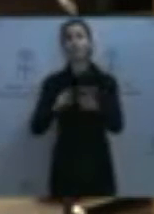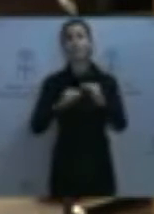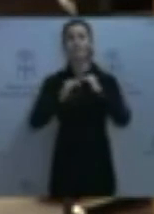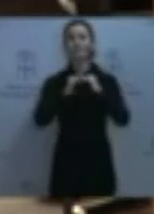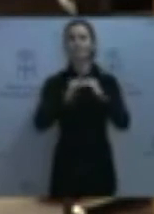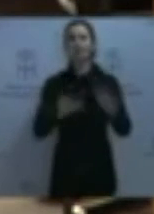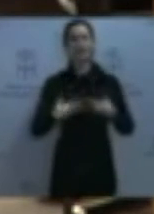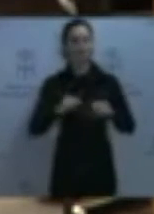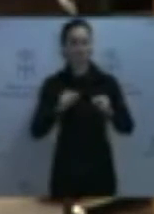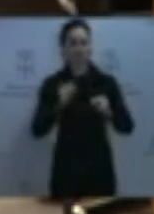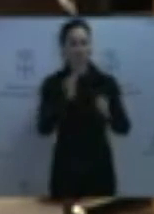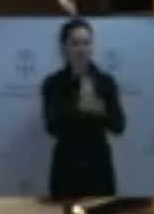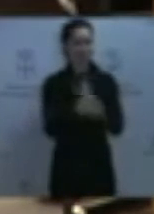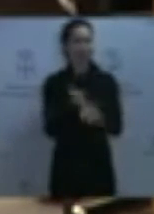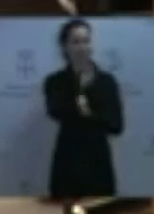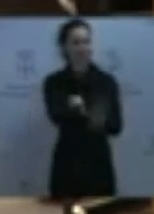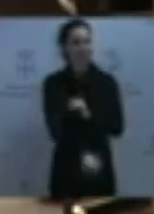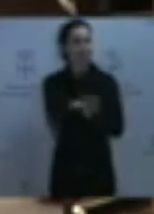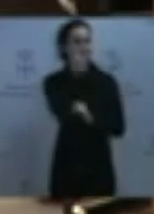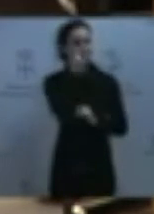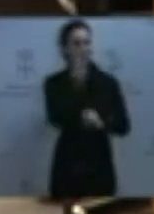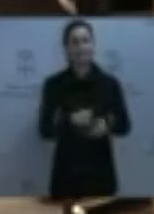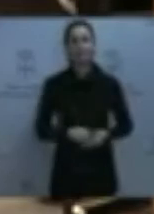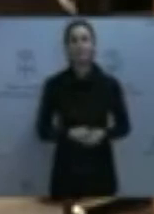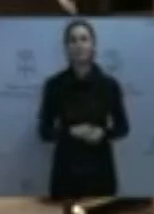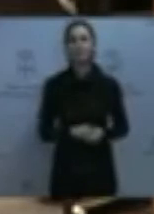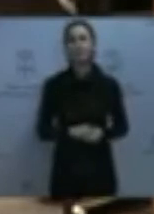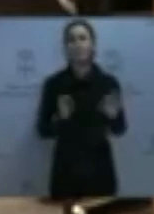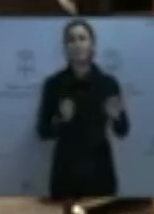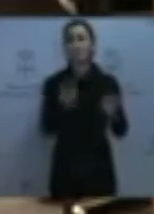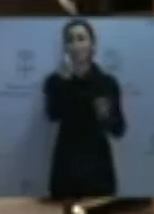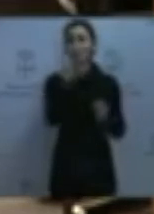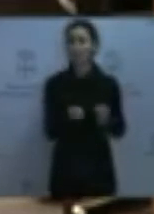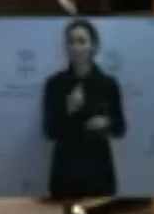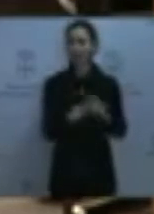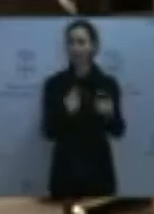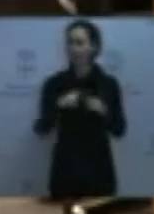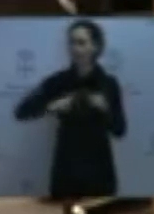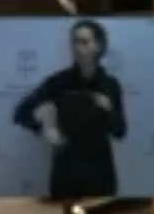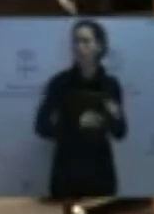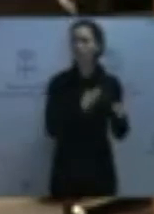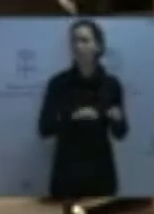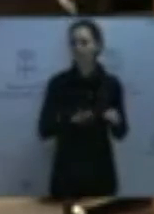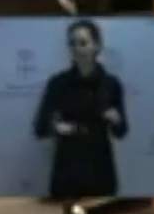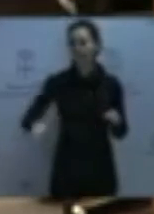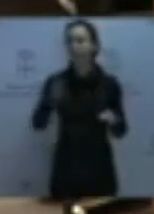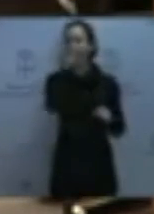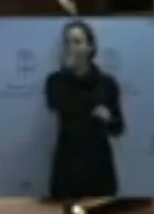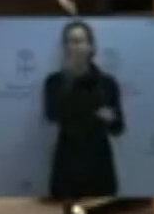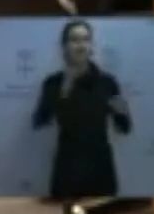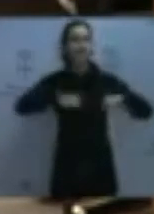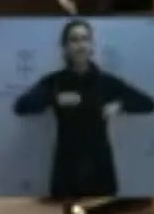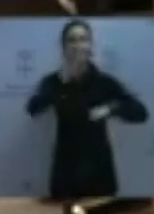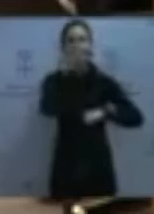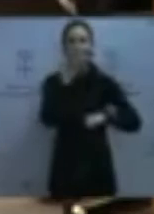Voy terminando, señor Fernández. En un día se pueden hacer muchas cosas. De pequeños disfrutamos del carnaval y de mayores nos siguen gustando